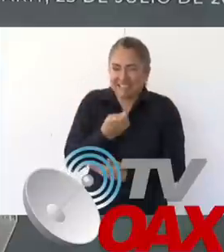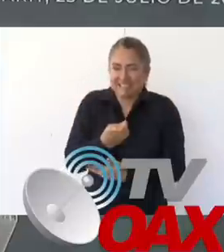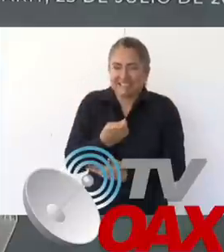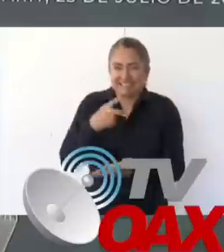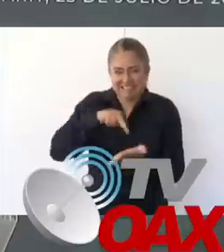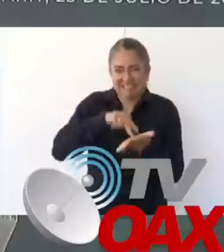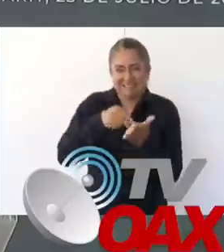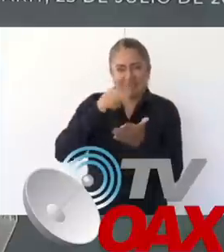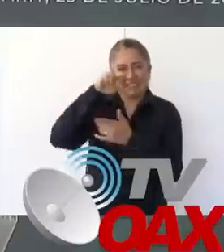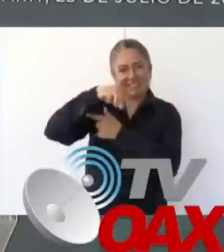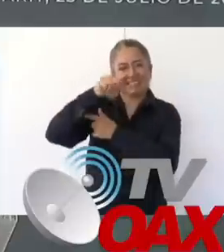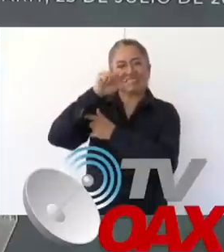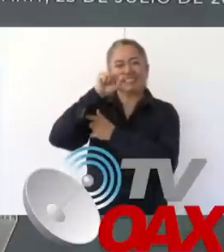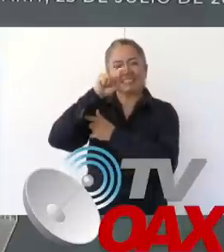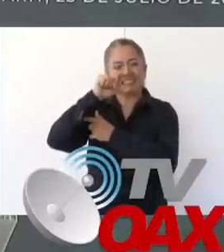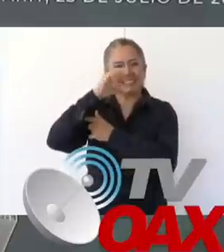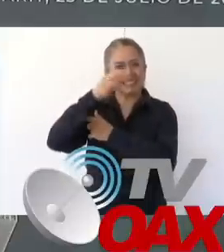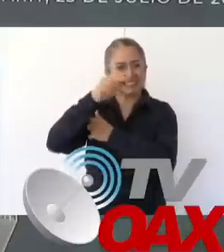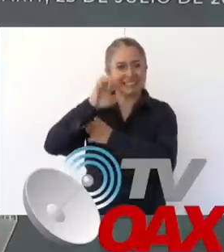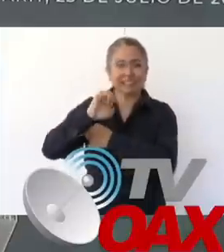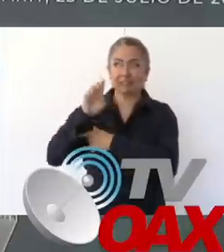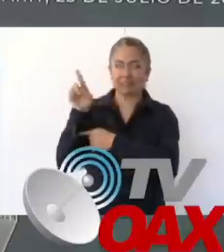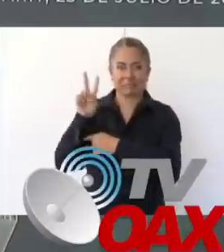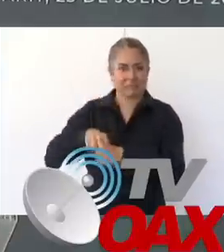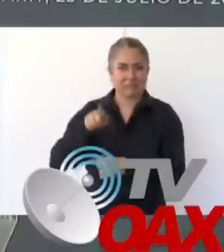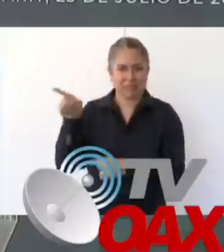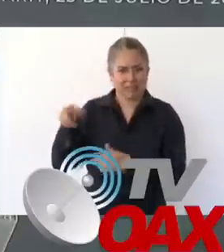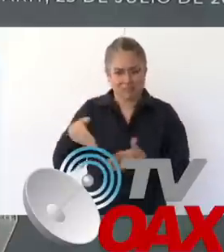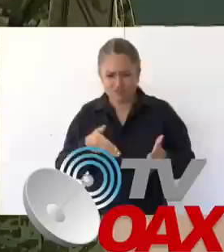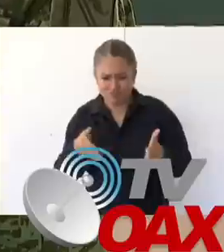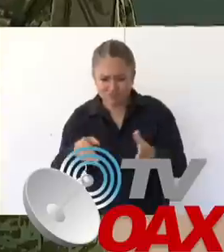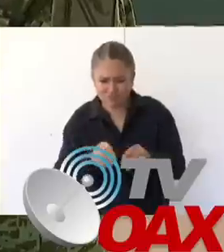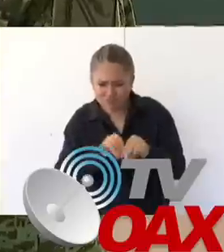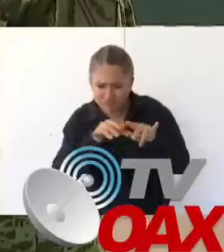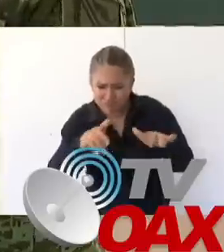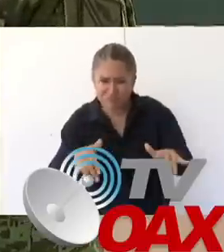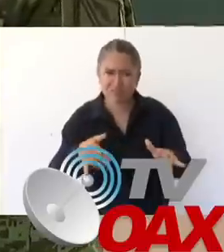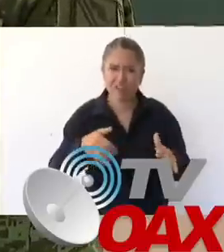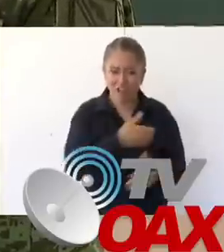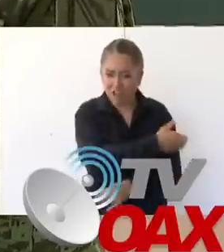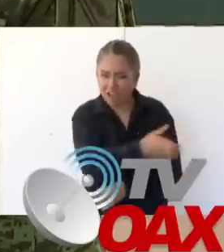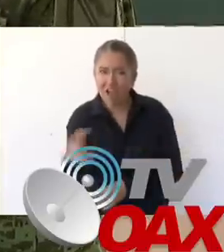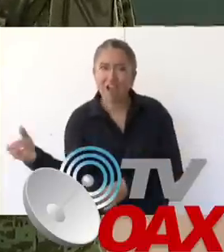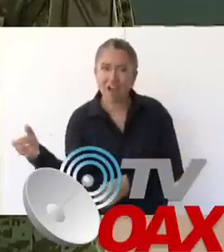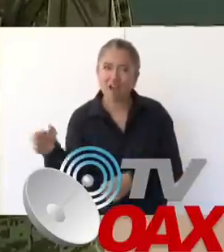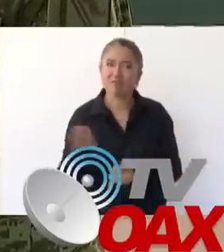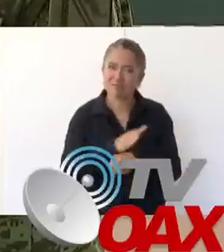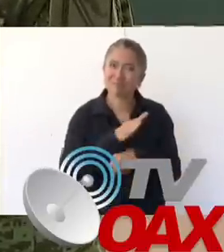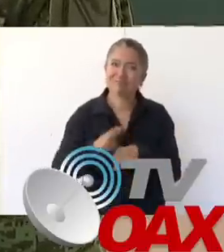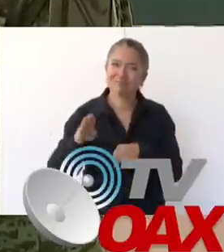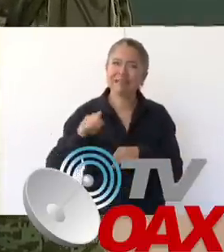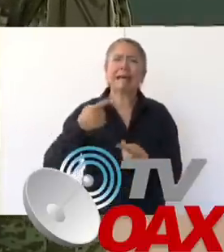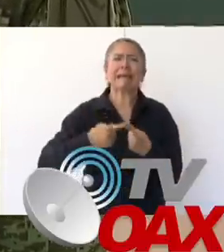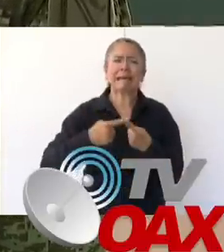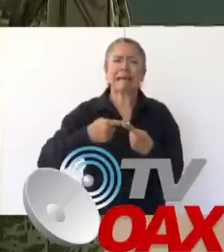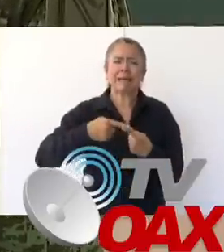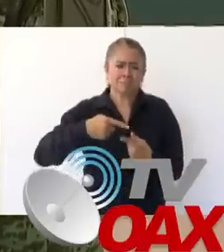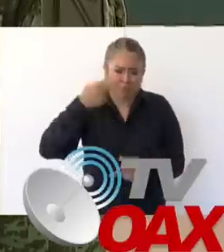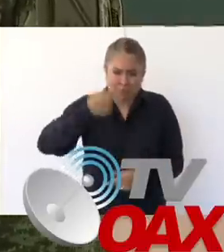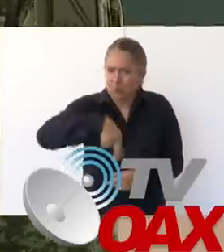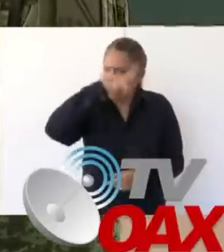Mastache, pues esta es una obra hidroagrícola que viene en beneficio de todos los de Nayarit y de